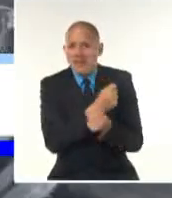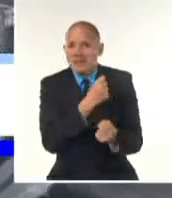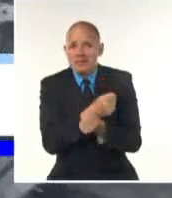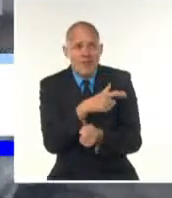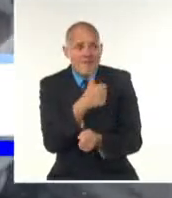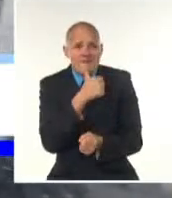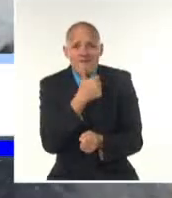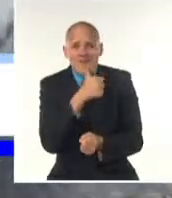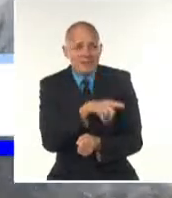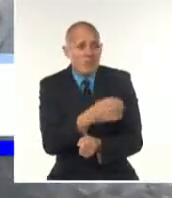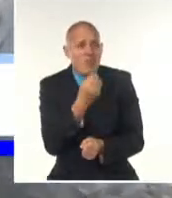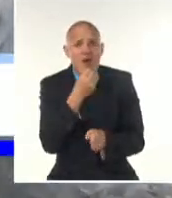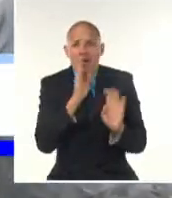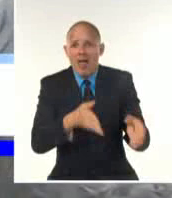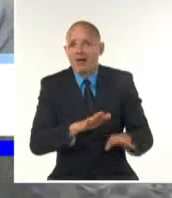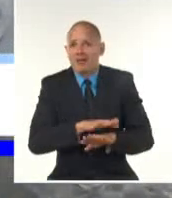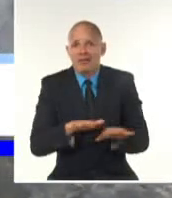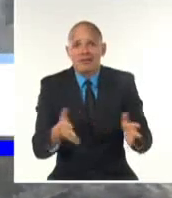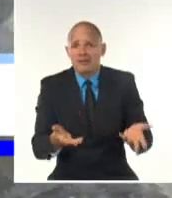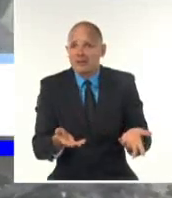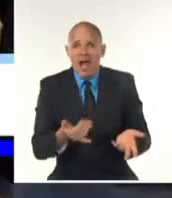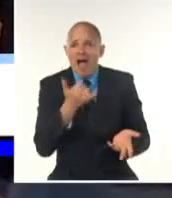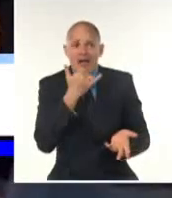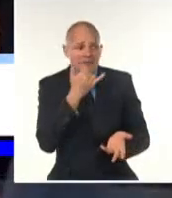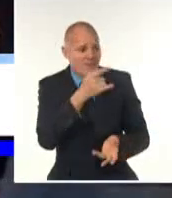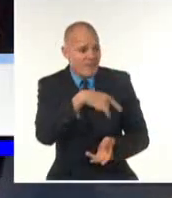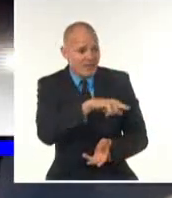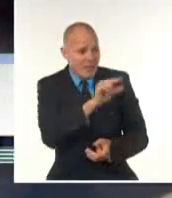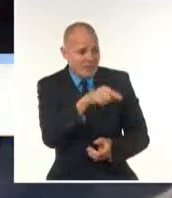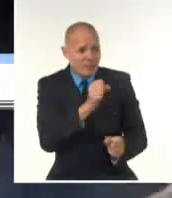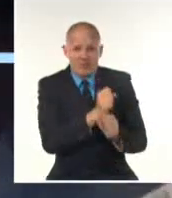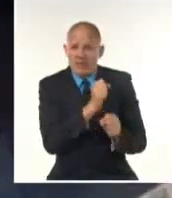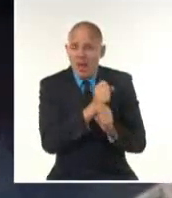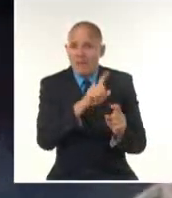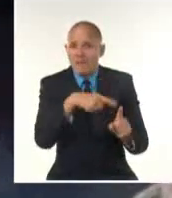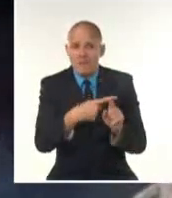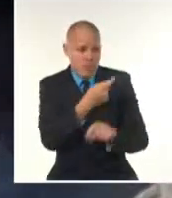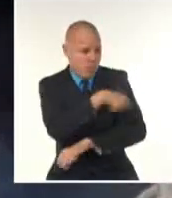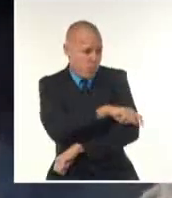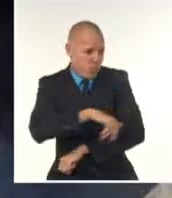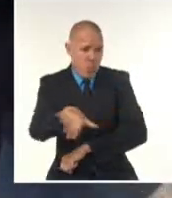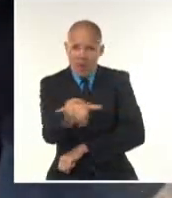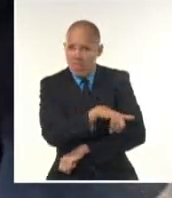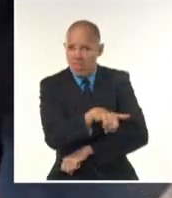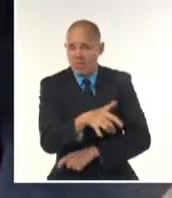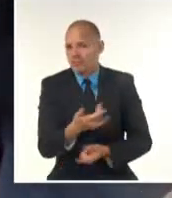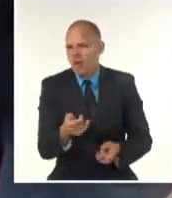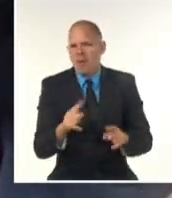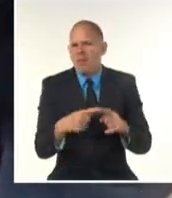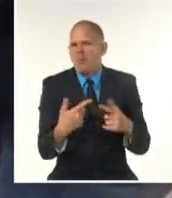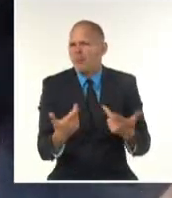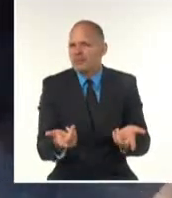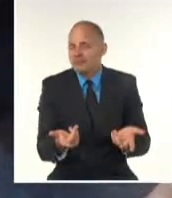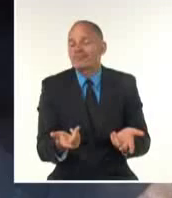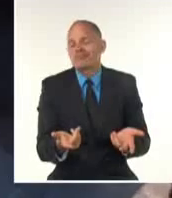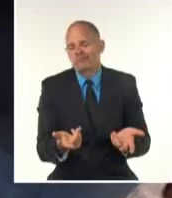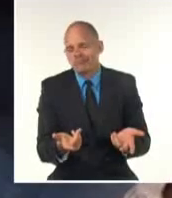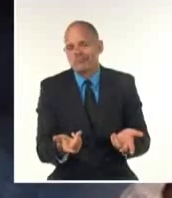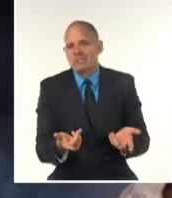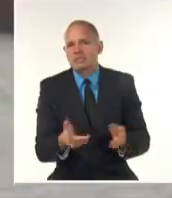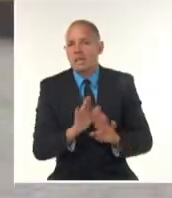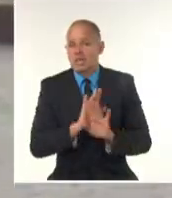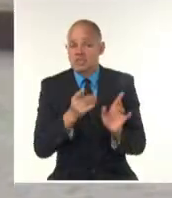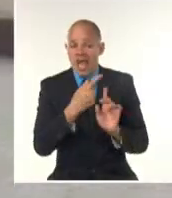impactan al personal en el terreno y a la población civil. El vocero confirmó que la decisión se tomó tras el asesinato de 7 miembros de la organización